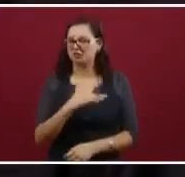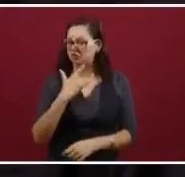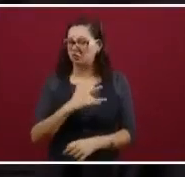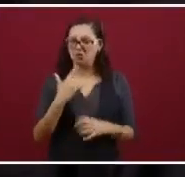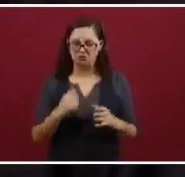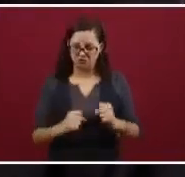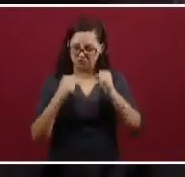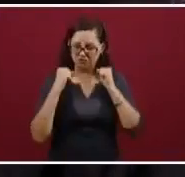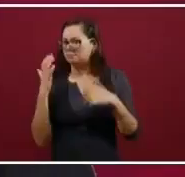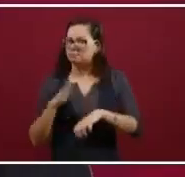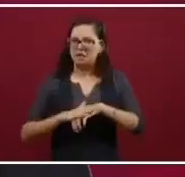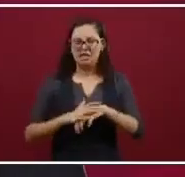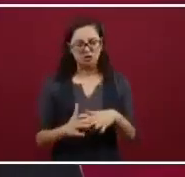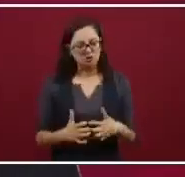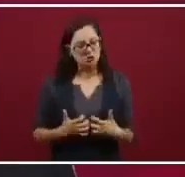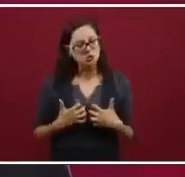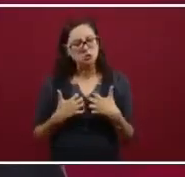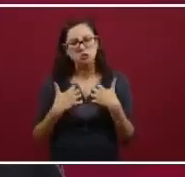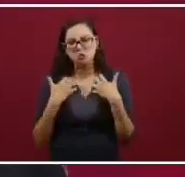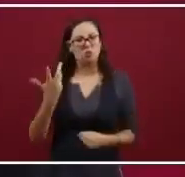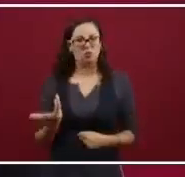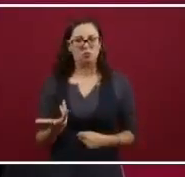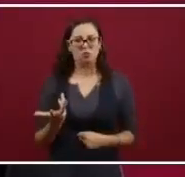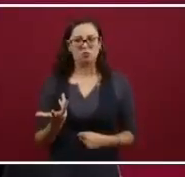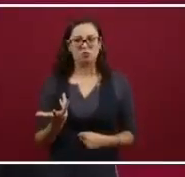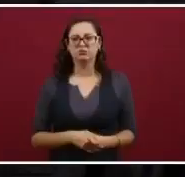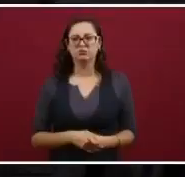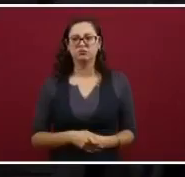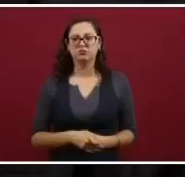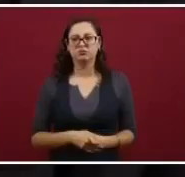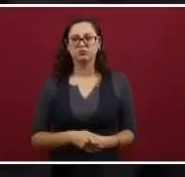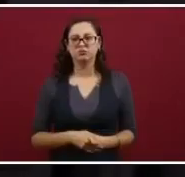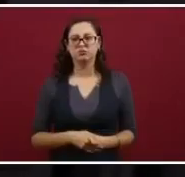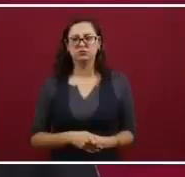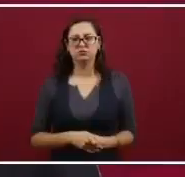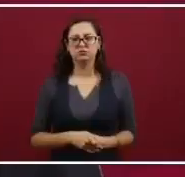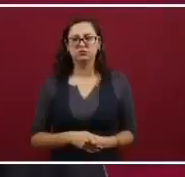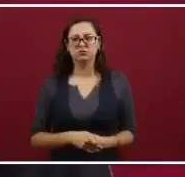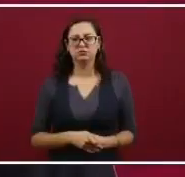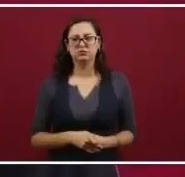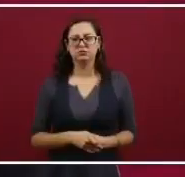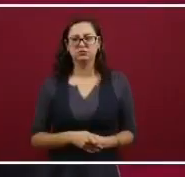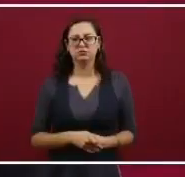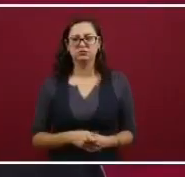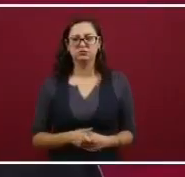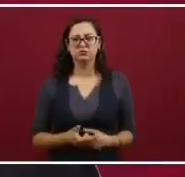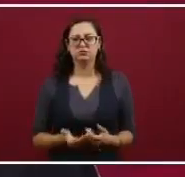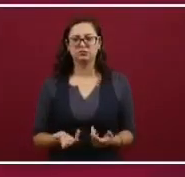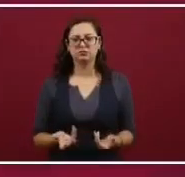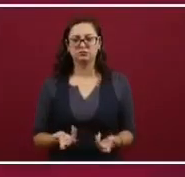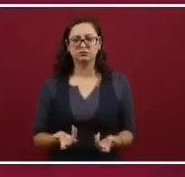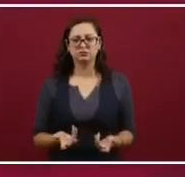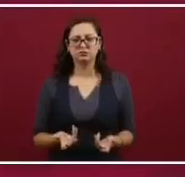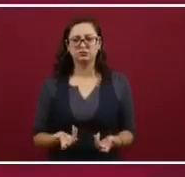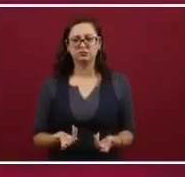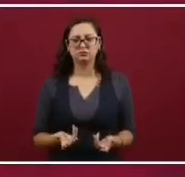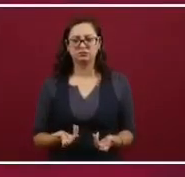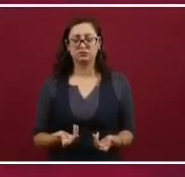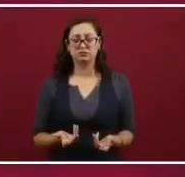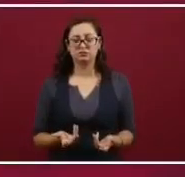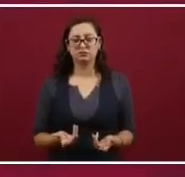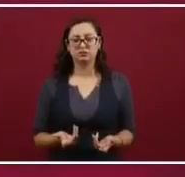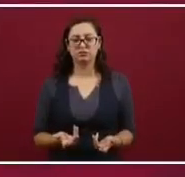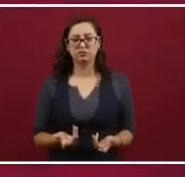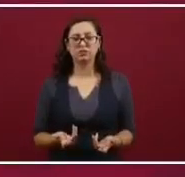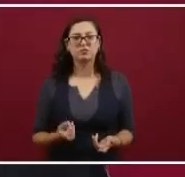vez me da más coraje. Eso es lo que me enoja. No me enoja el que digan que se van